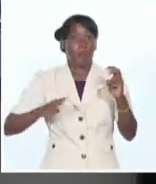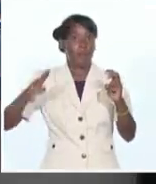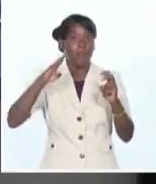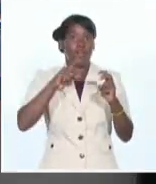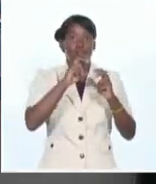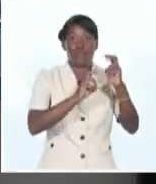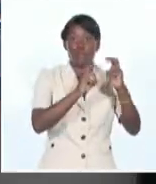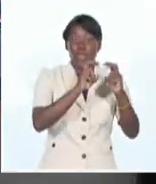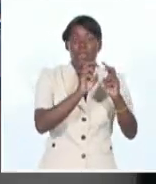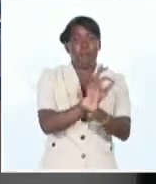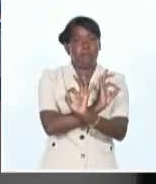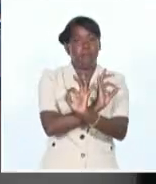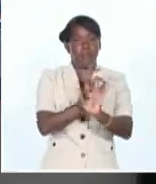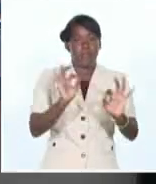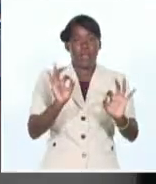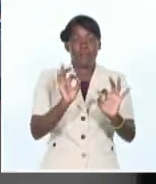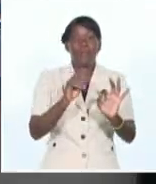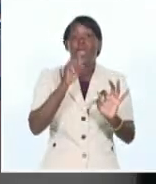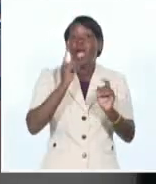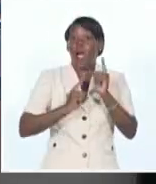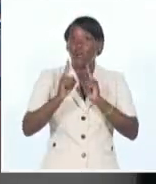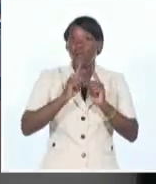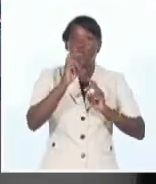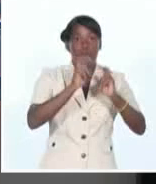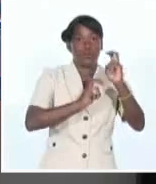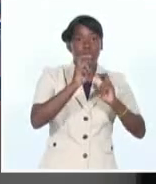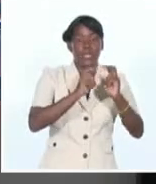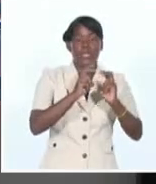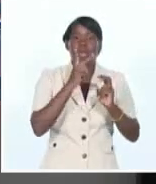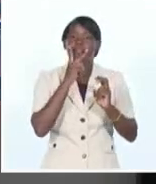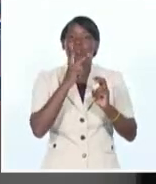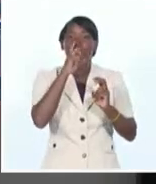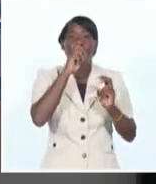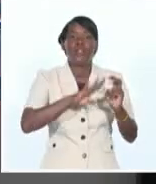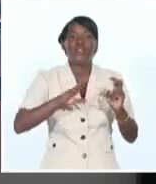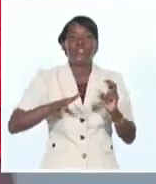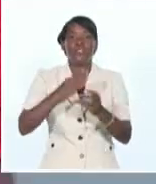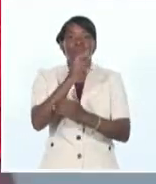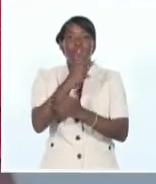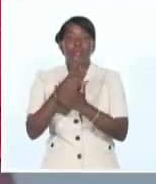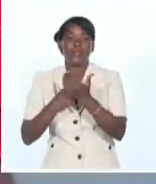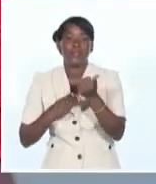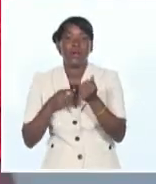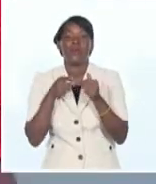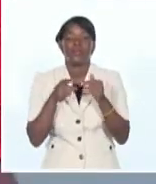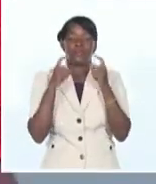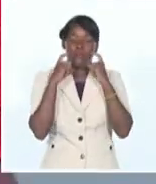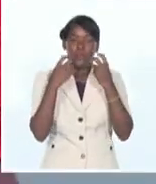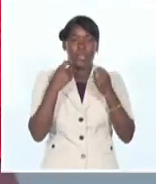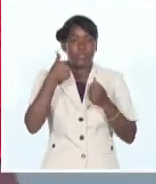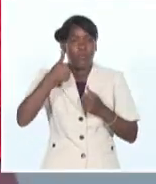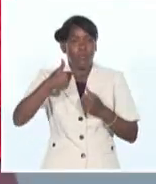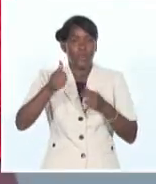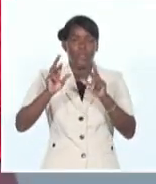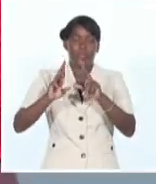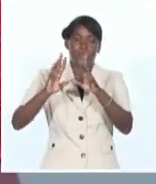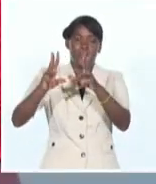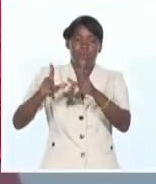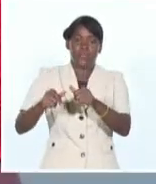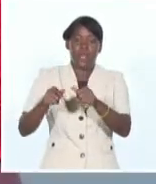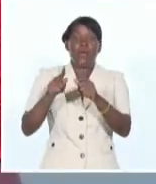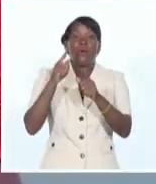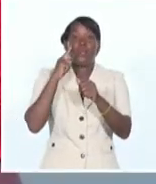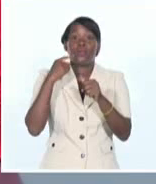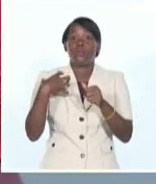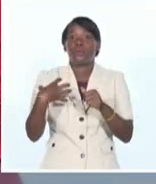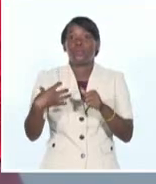especiales incluso con niños con discapacidad. Ha sido muy interesante el resultado en este sentido. Énfasis mayoritario en